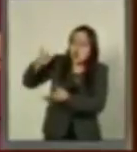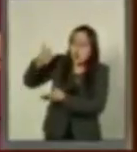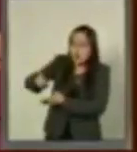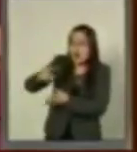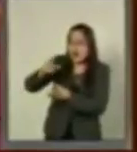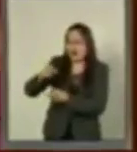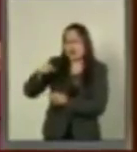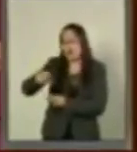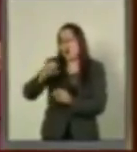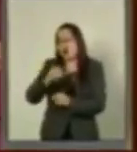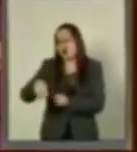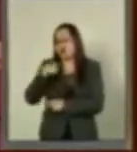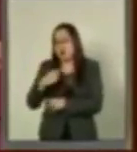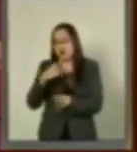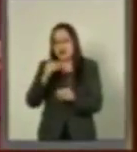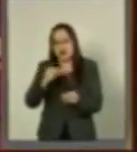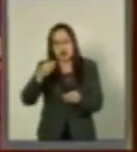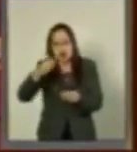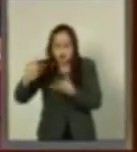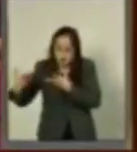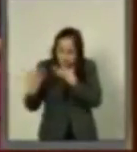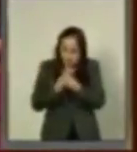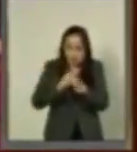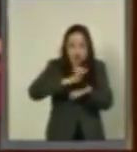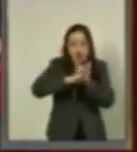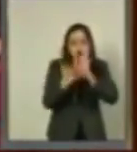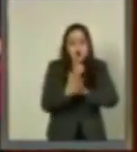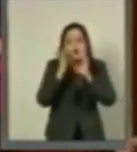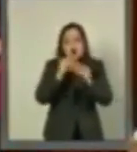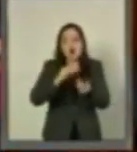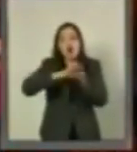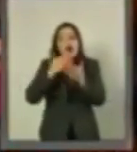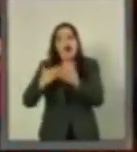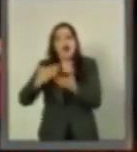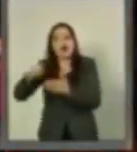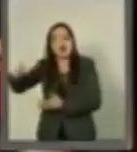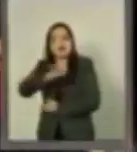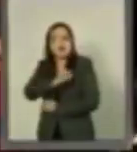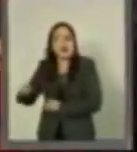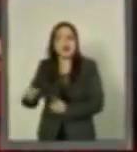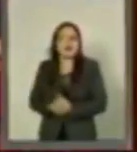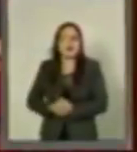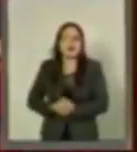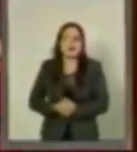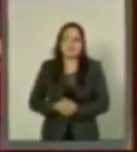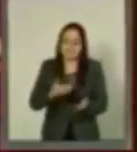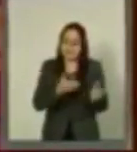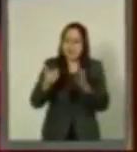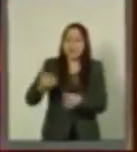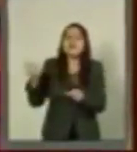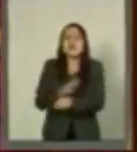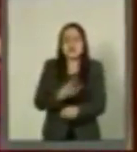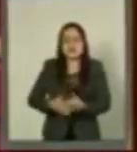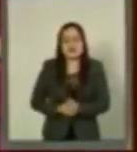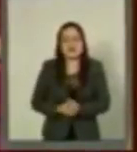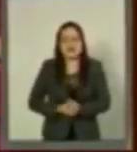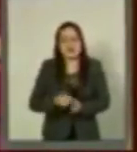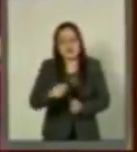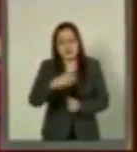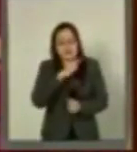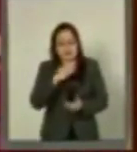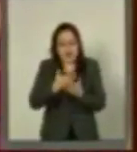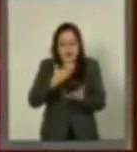entras o accedes o te conviertes en tratante. ¿Cuál es la consecuencia? El resultado es que basado en un